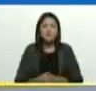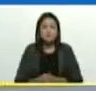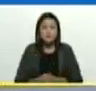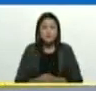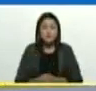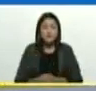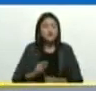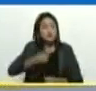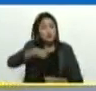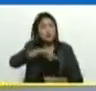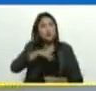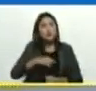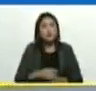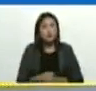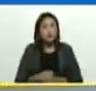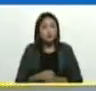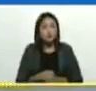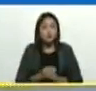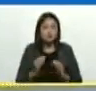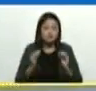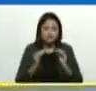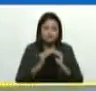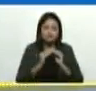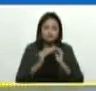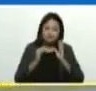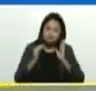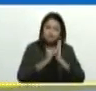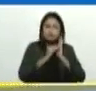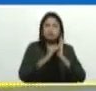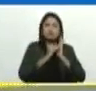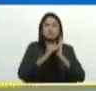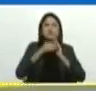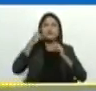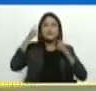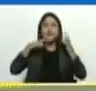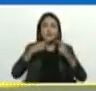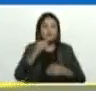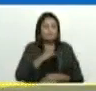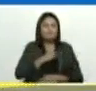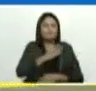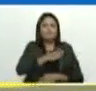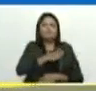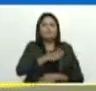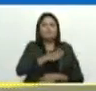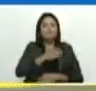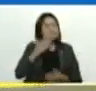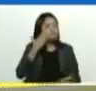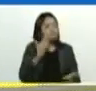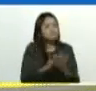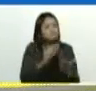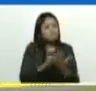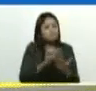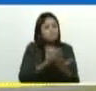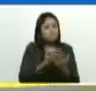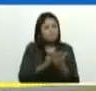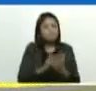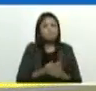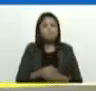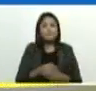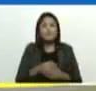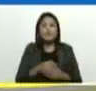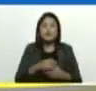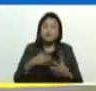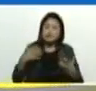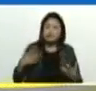Hemos sido marcados por Chávez. Hemos sido testigos de las agresiones y la